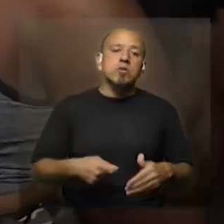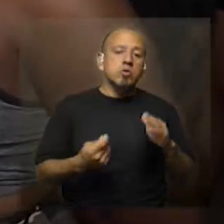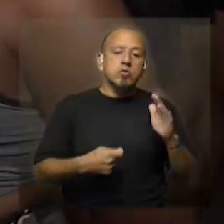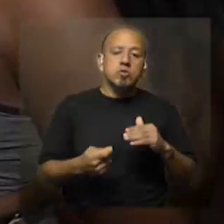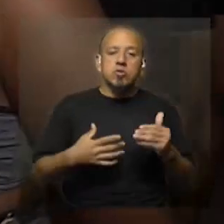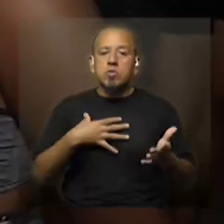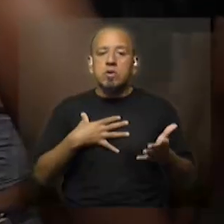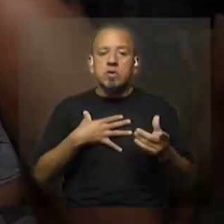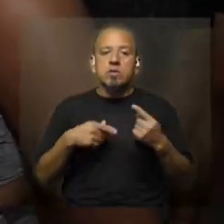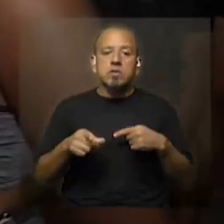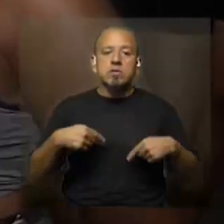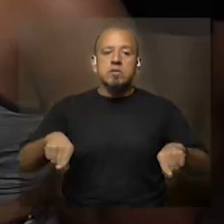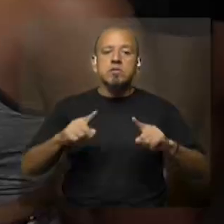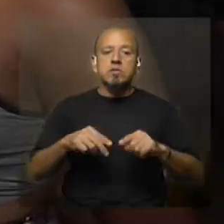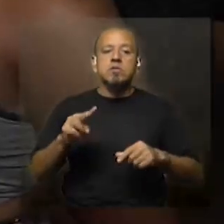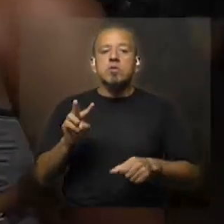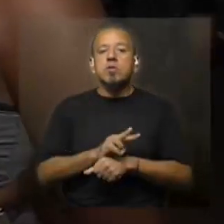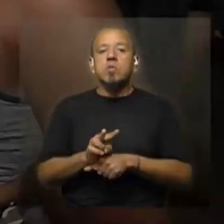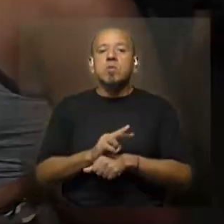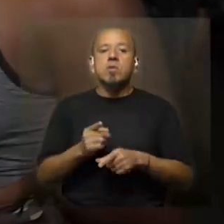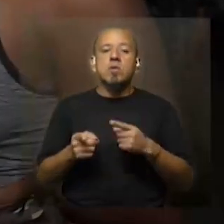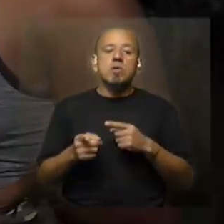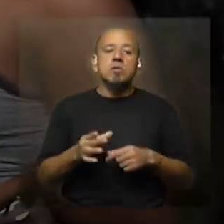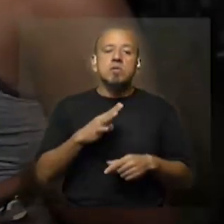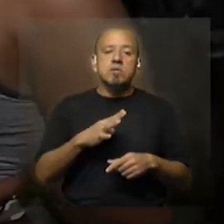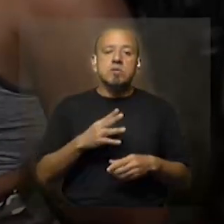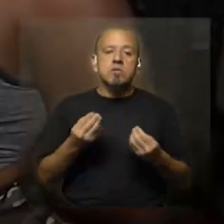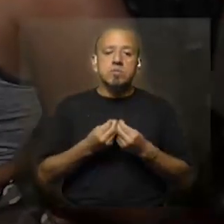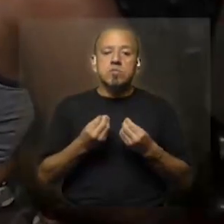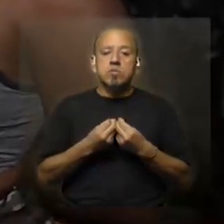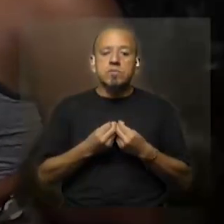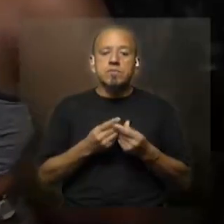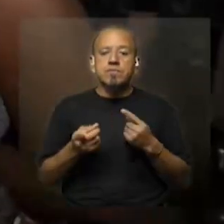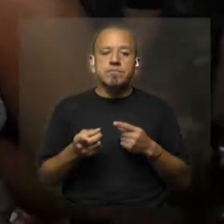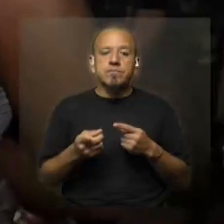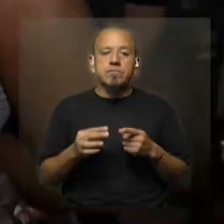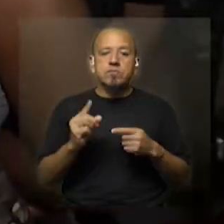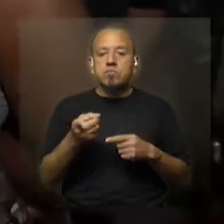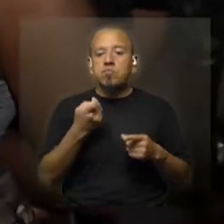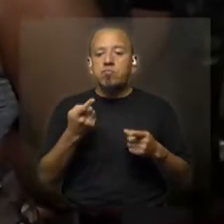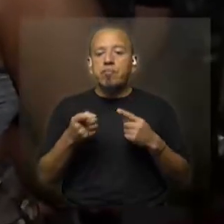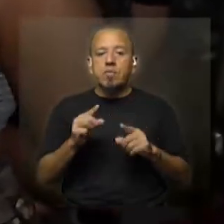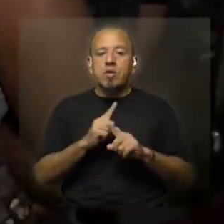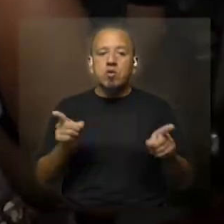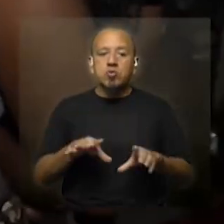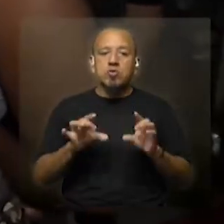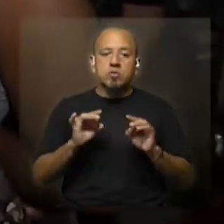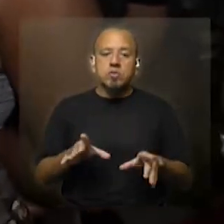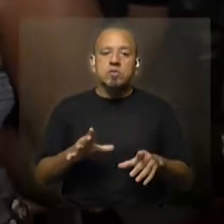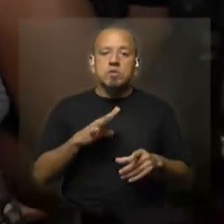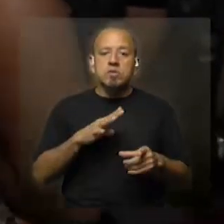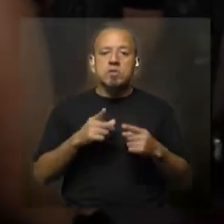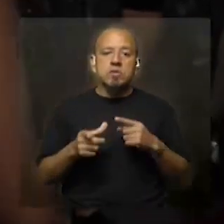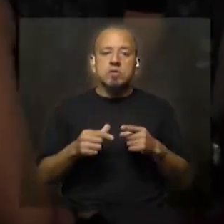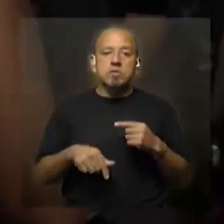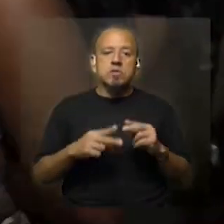Son los guardianes. Son los guardianes en sí. Hay muchos más, como te decía, hay ex integrantes en sí, no somos solo nosotros. Está